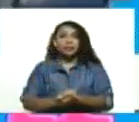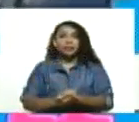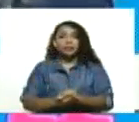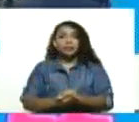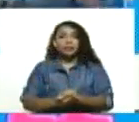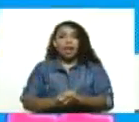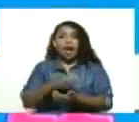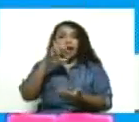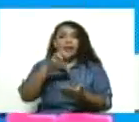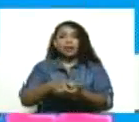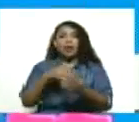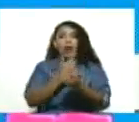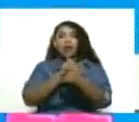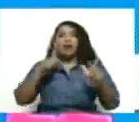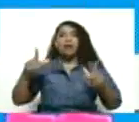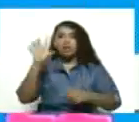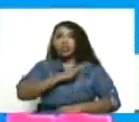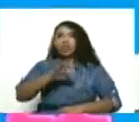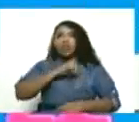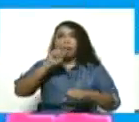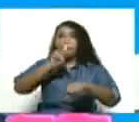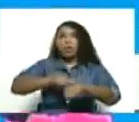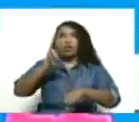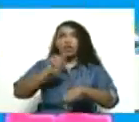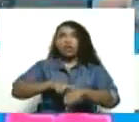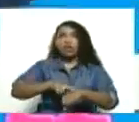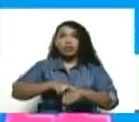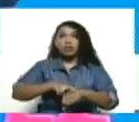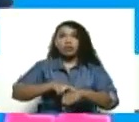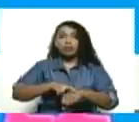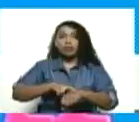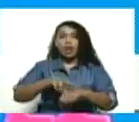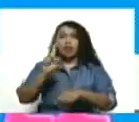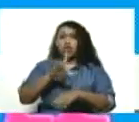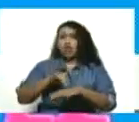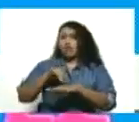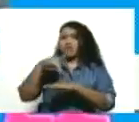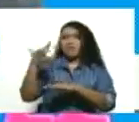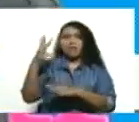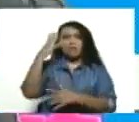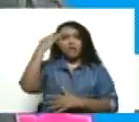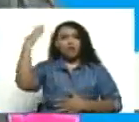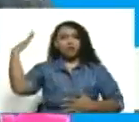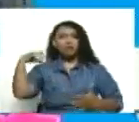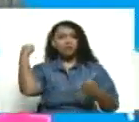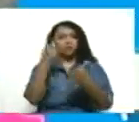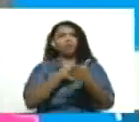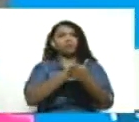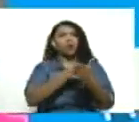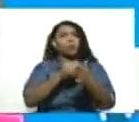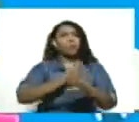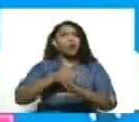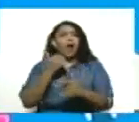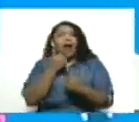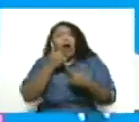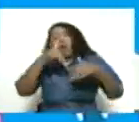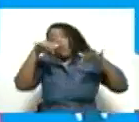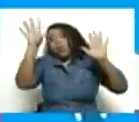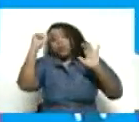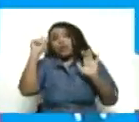estado libre asociado de Puerto Rico que no dejamos de soñar y luchar porque algún día sea